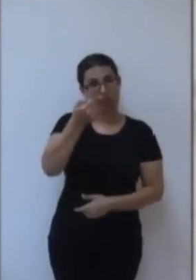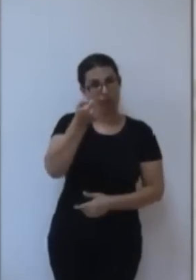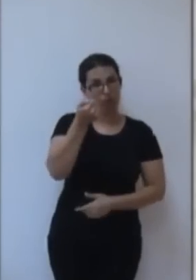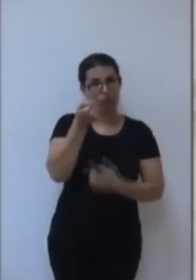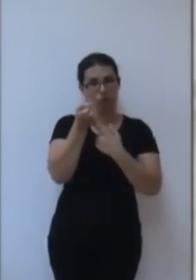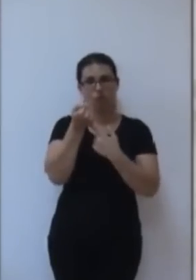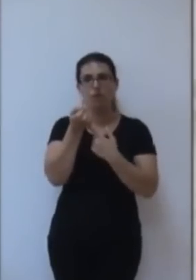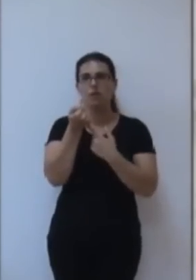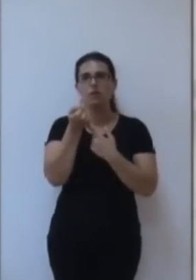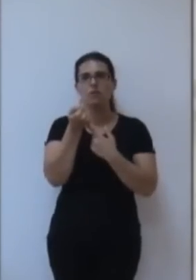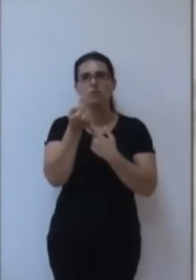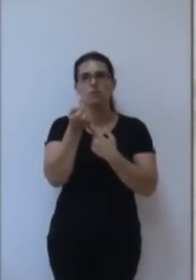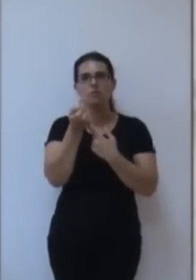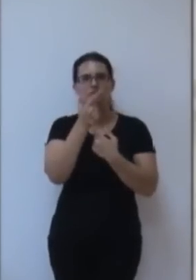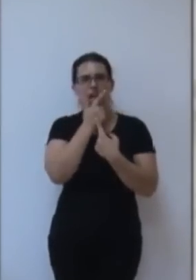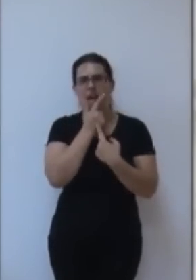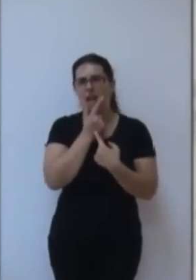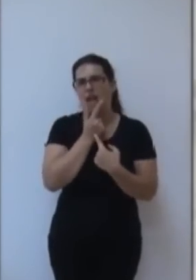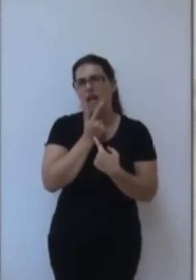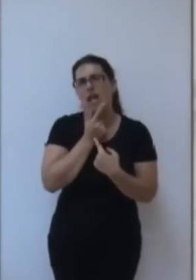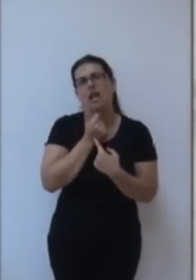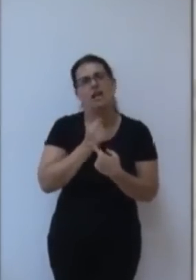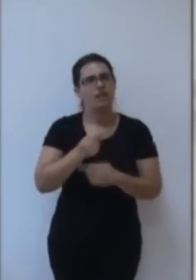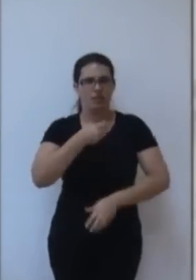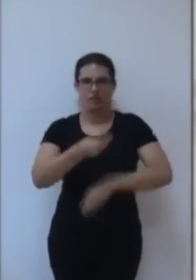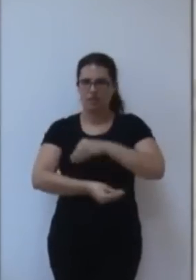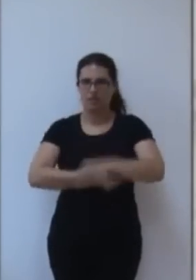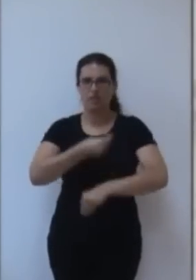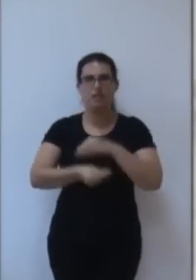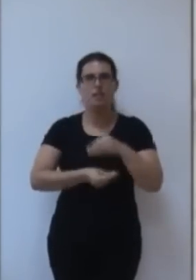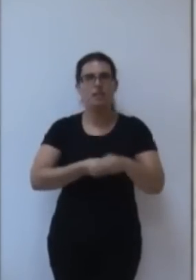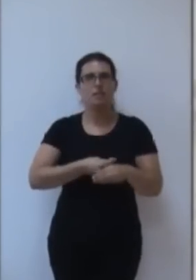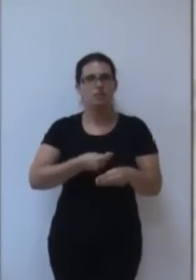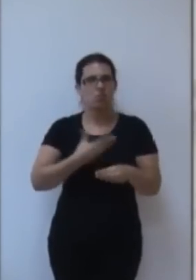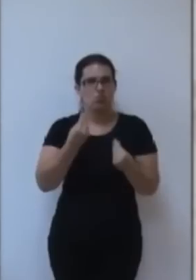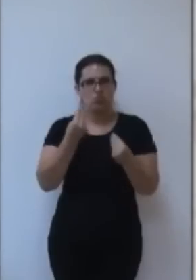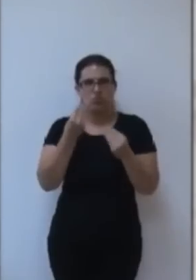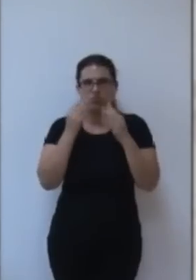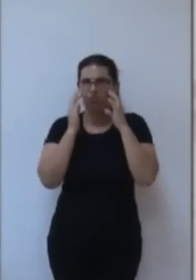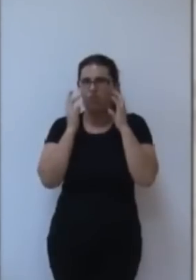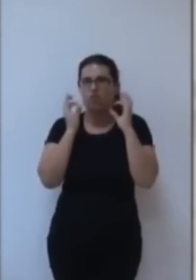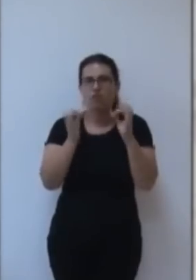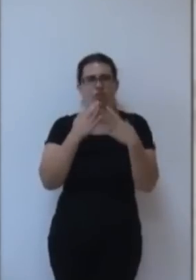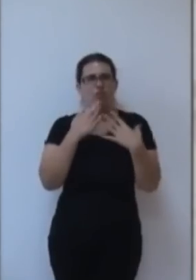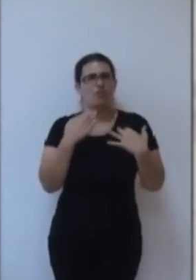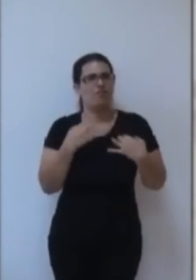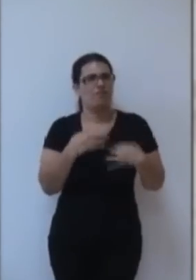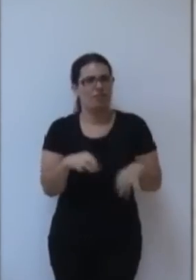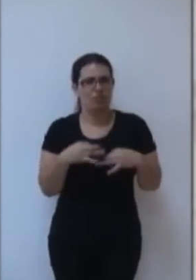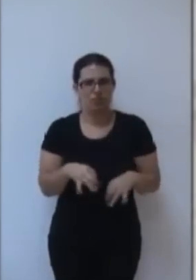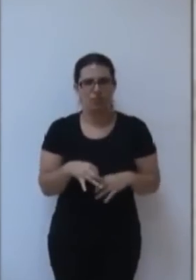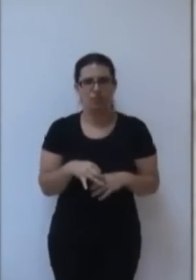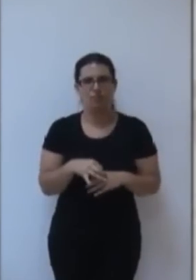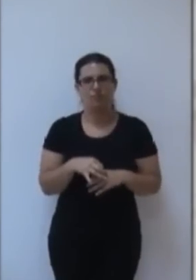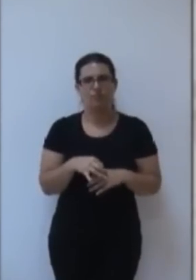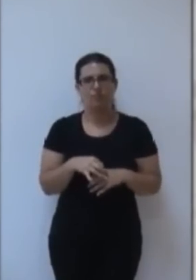sea muy fácil de usar, muy obvio, muy simple,